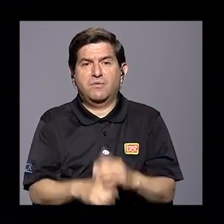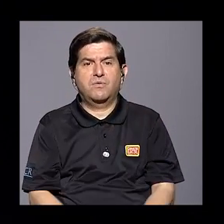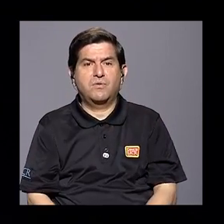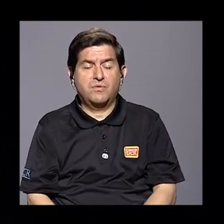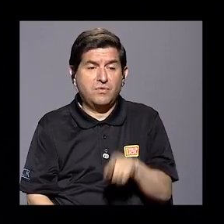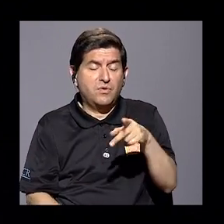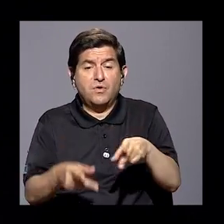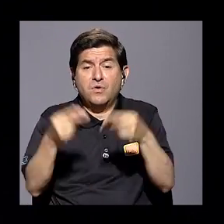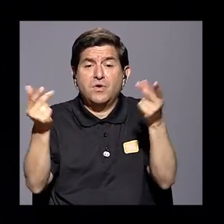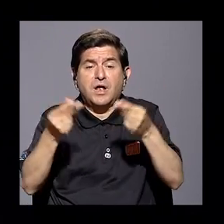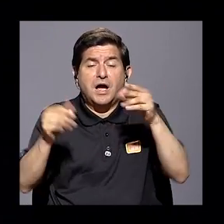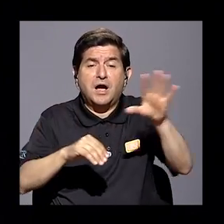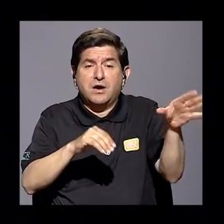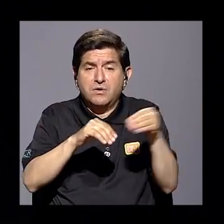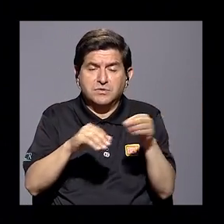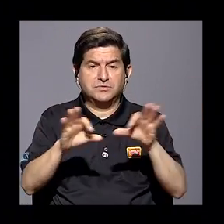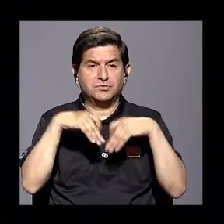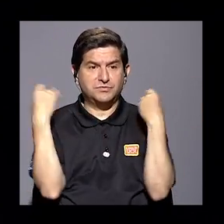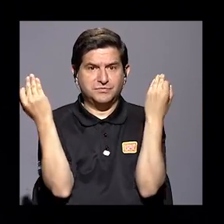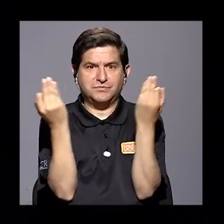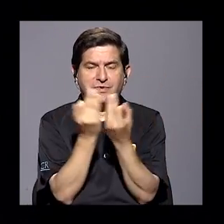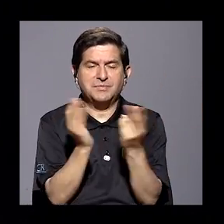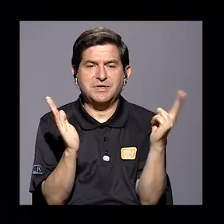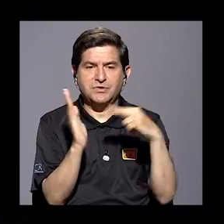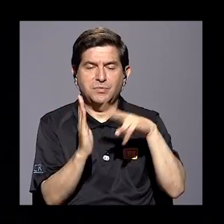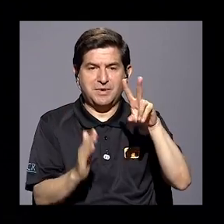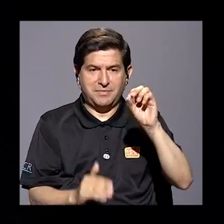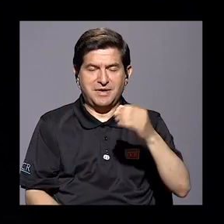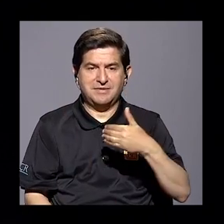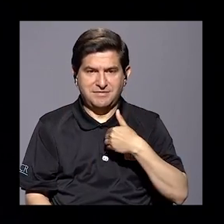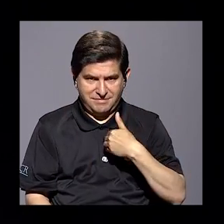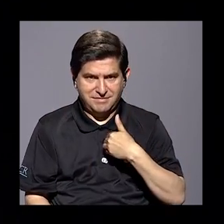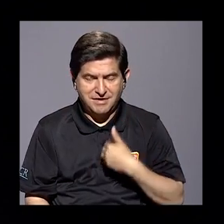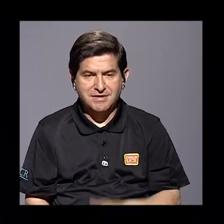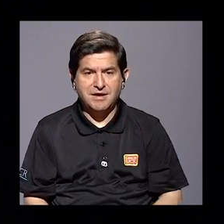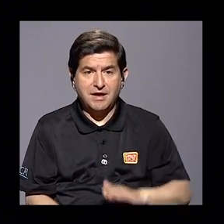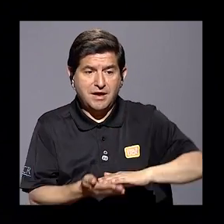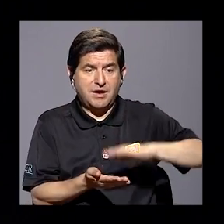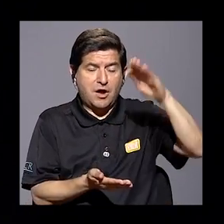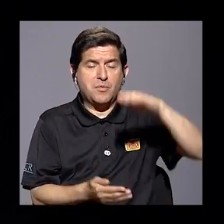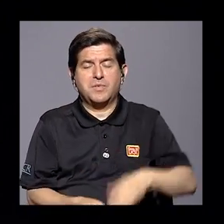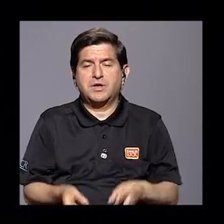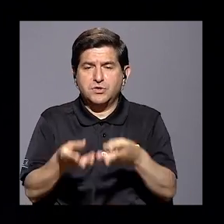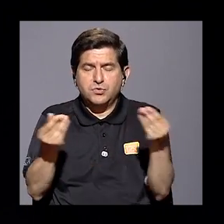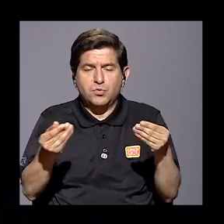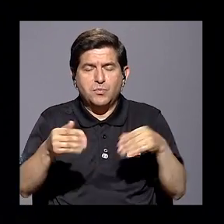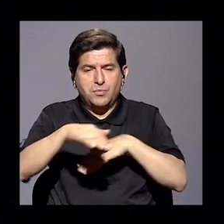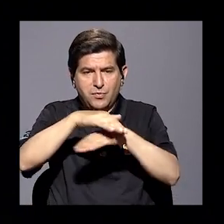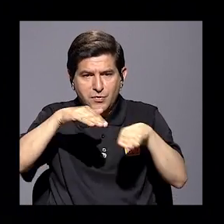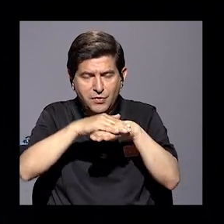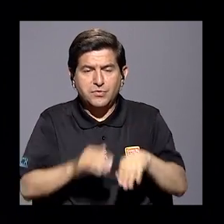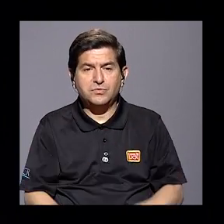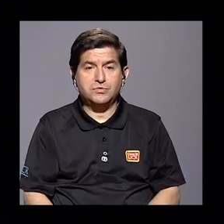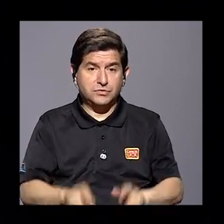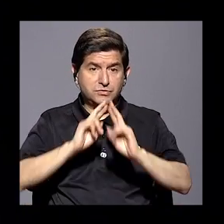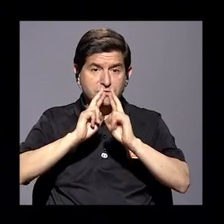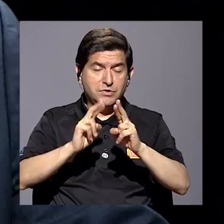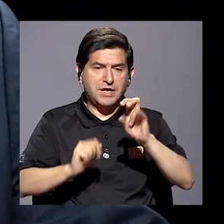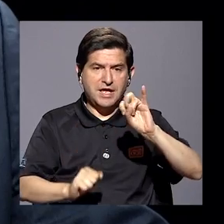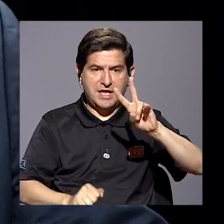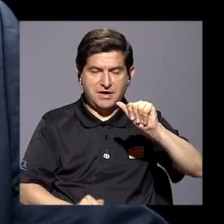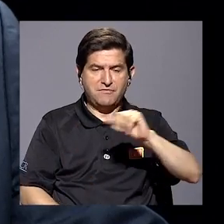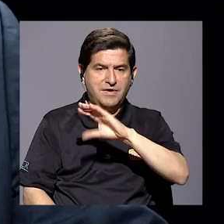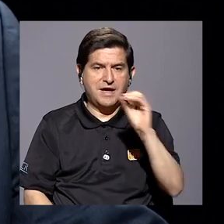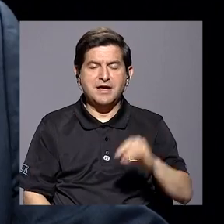que cargar con costos adicionales las familias que en el 2020 van a tener que cargar con ese aumento en la canasta básica resultado del iva